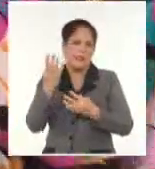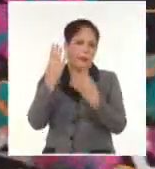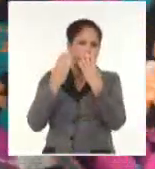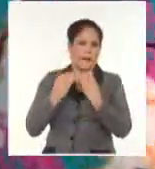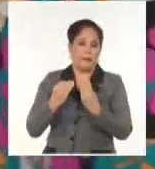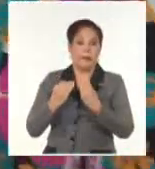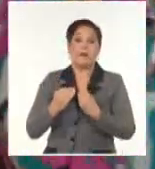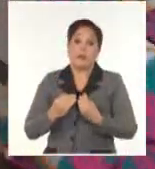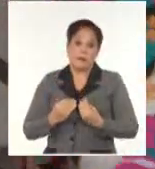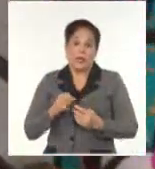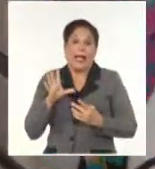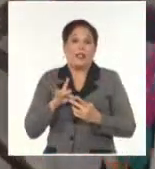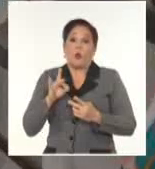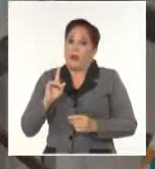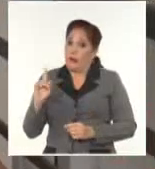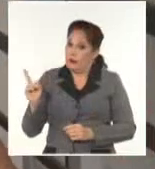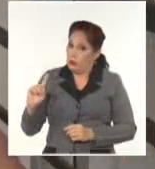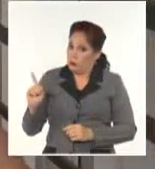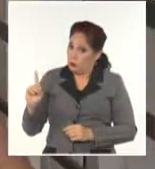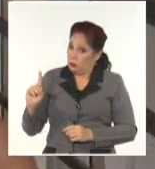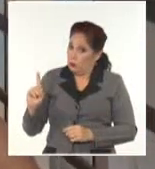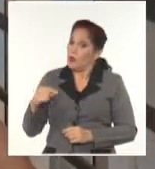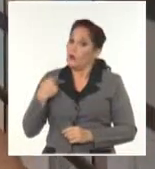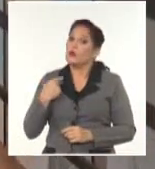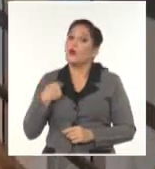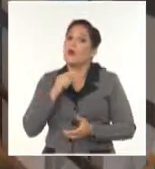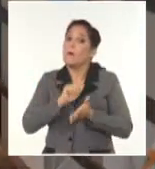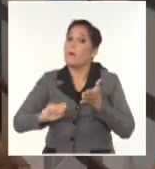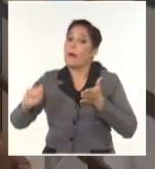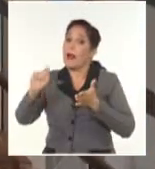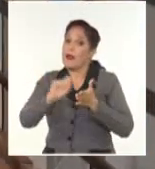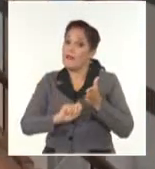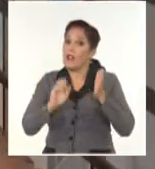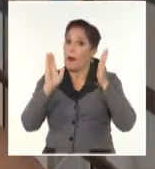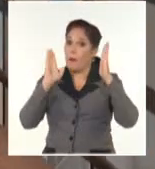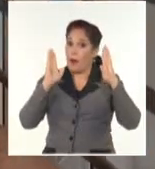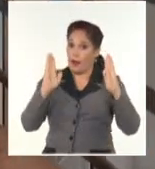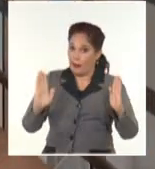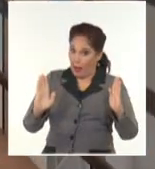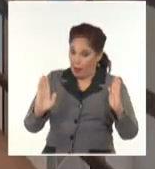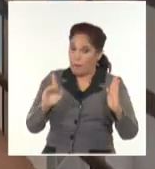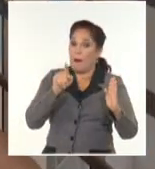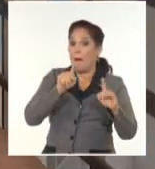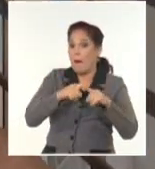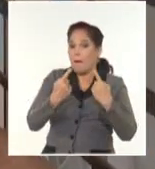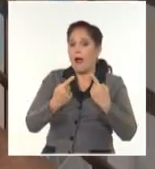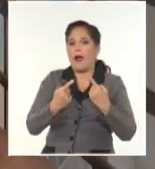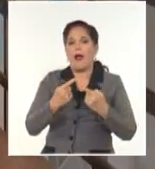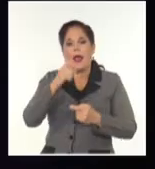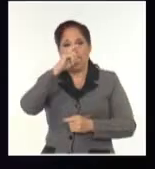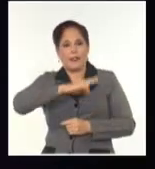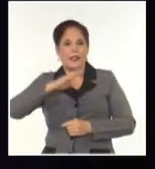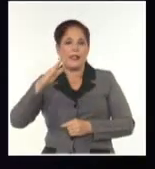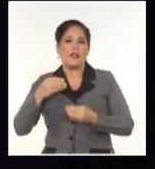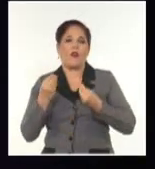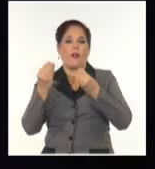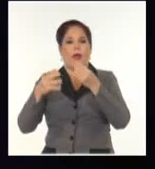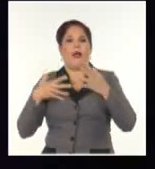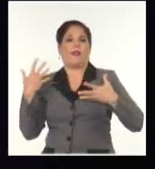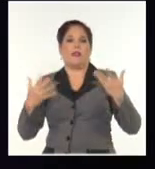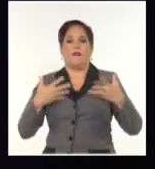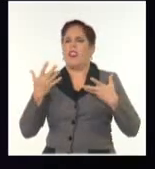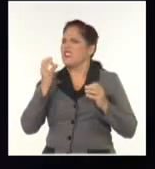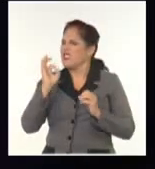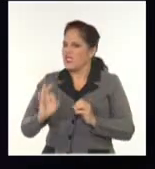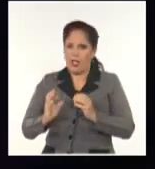ha sido una casualidad que el festival tenga en la fecha, el tercer domingo de julio, Día de los Niños. Va a ser de hecho siempre